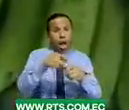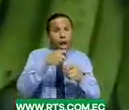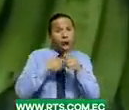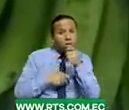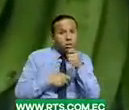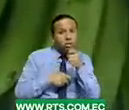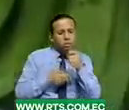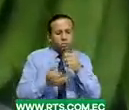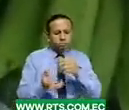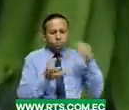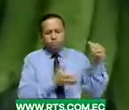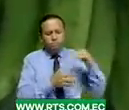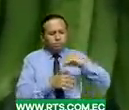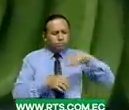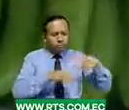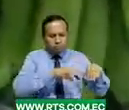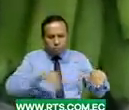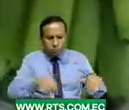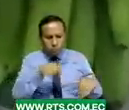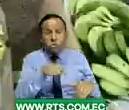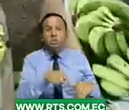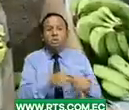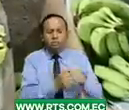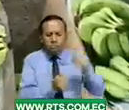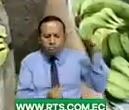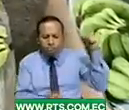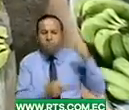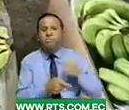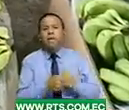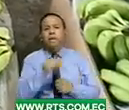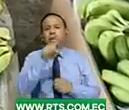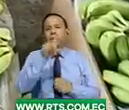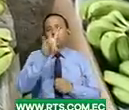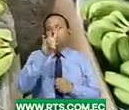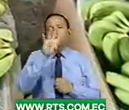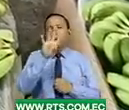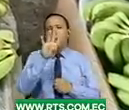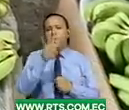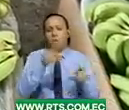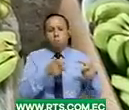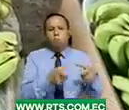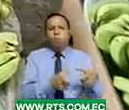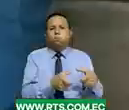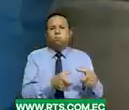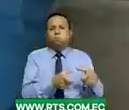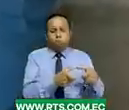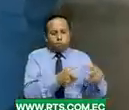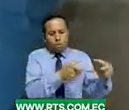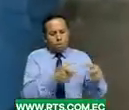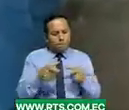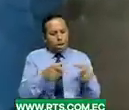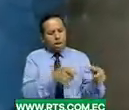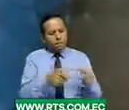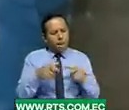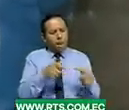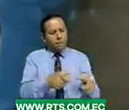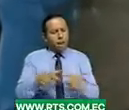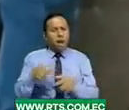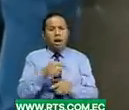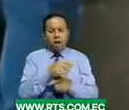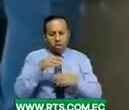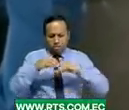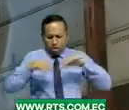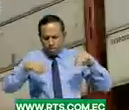los paquetes. Se encontraron 174 paquetes de forma tipo ladrillo, en el cuyo interior se